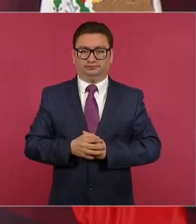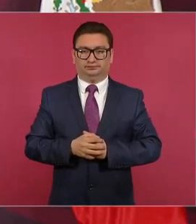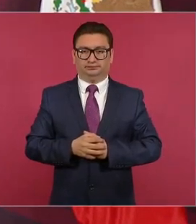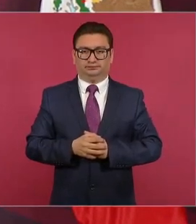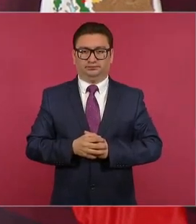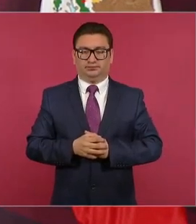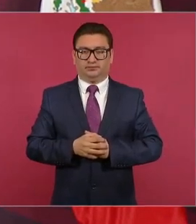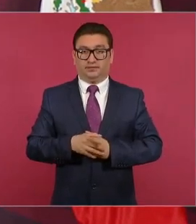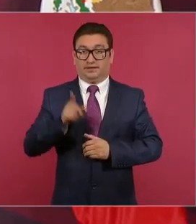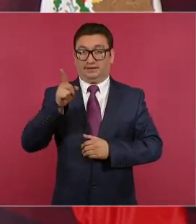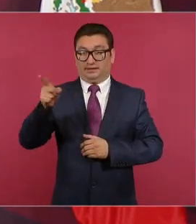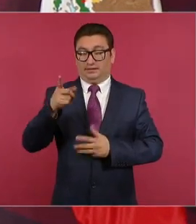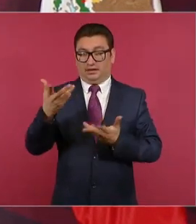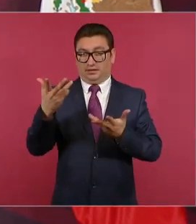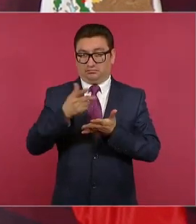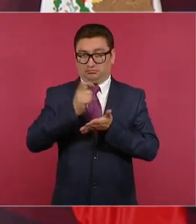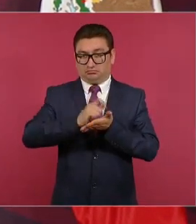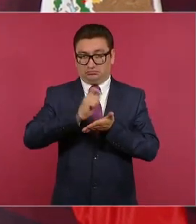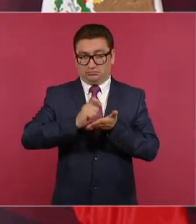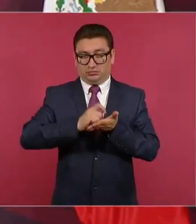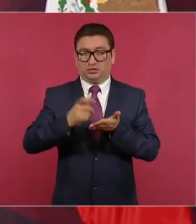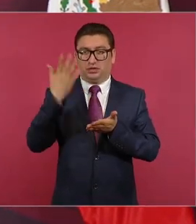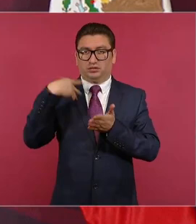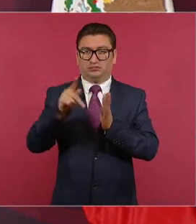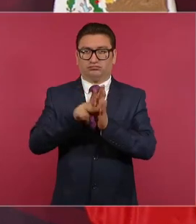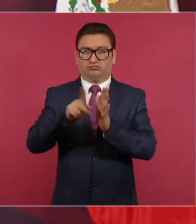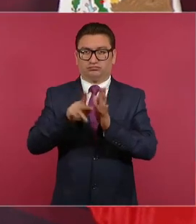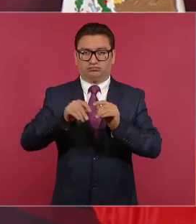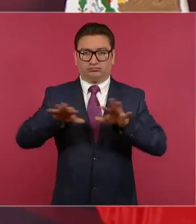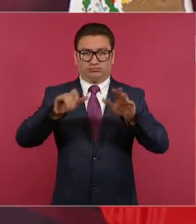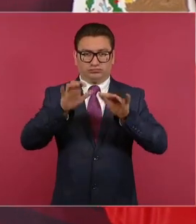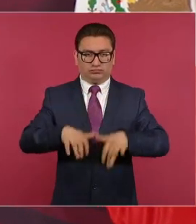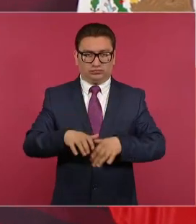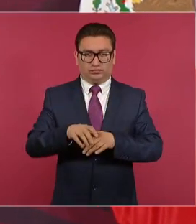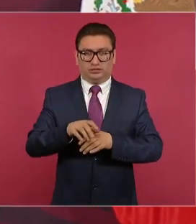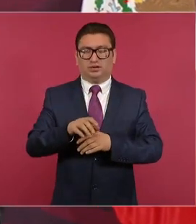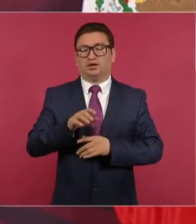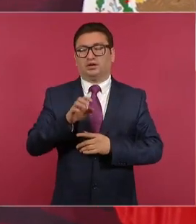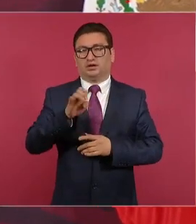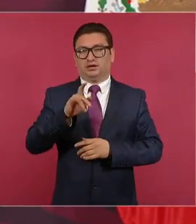escribía en un periódico que se llamaba El Federalista,